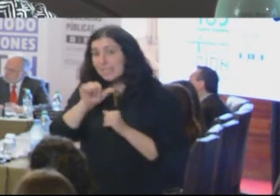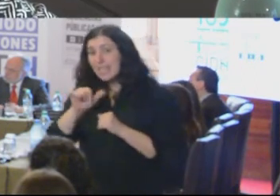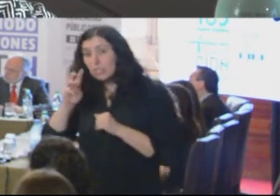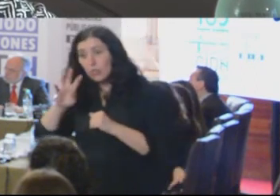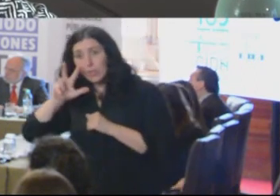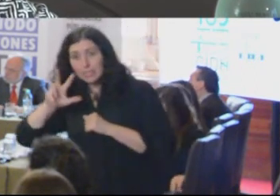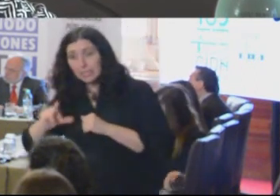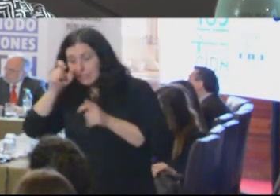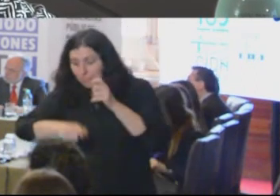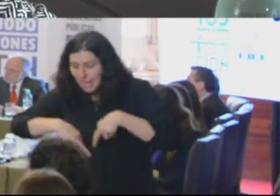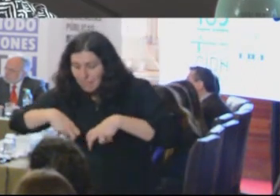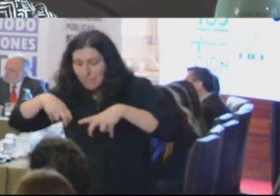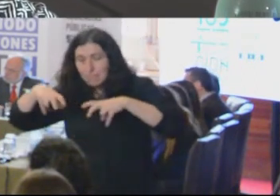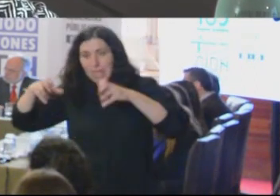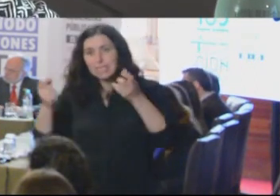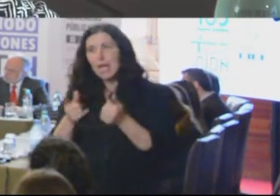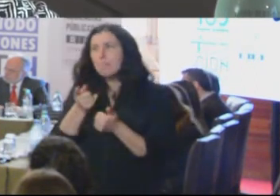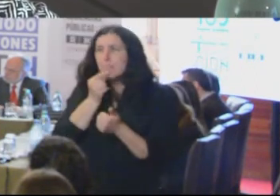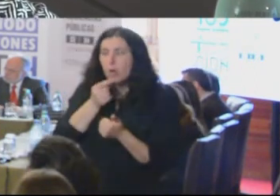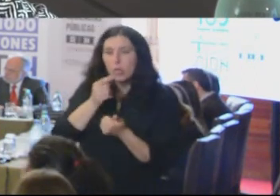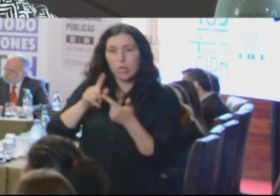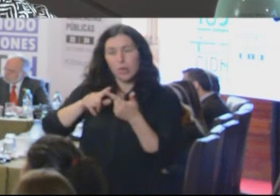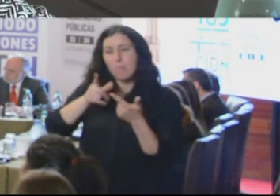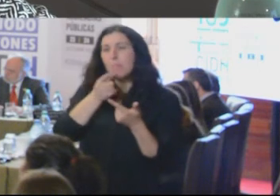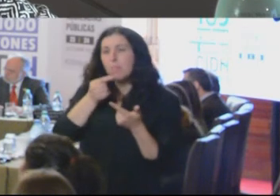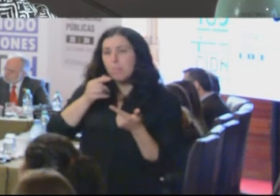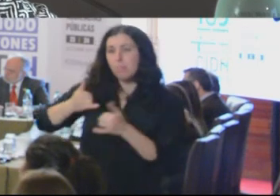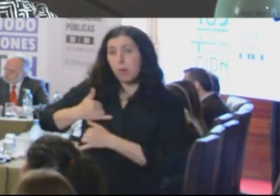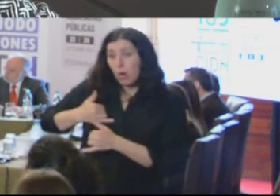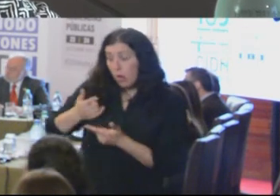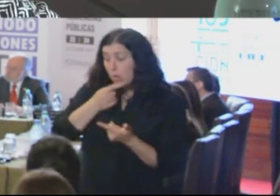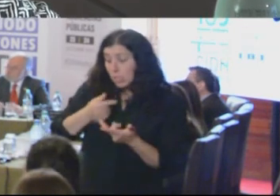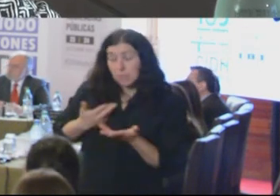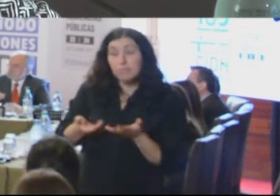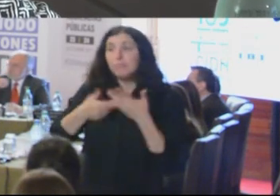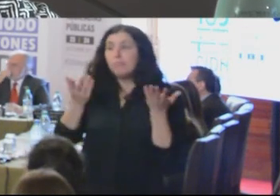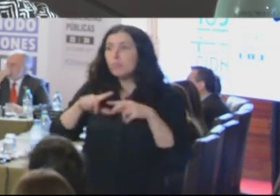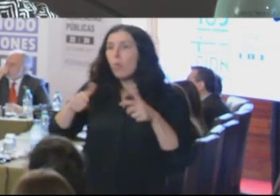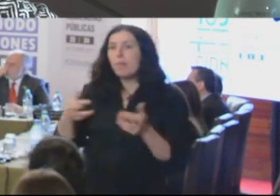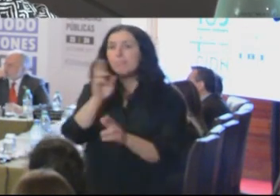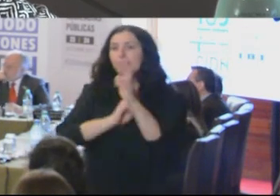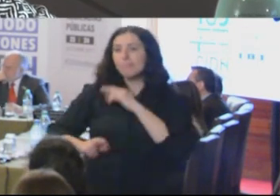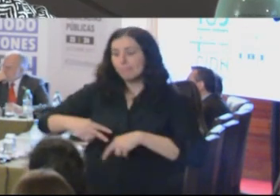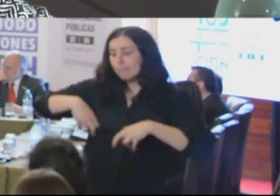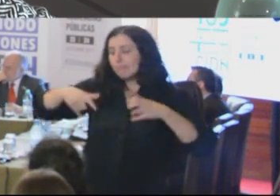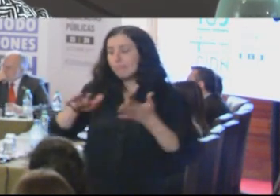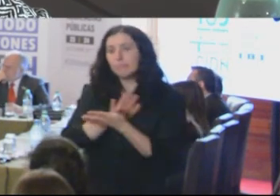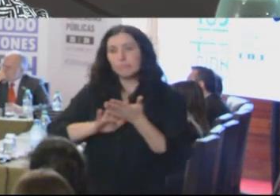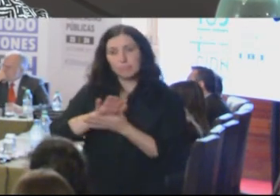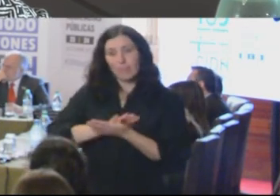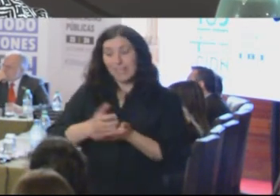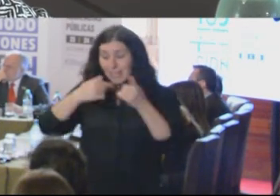investigaran actores militares políticos y económicos sin resultado alguno esta nula